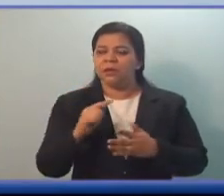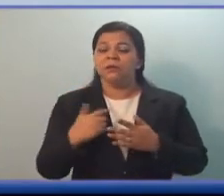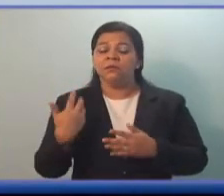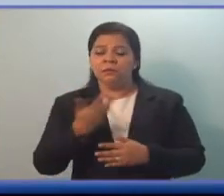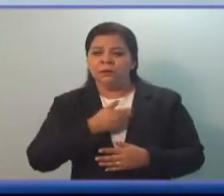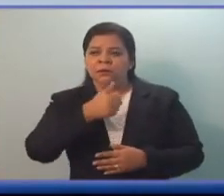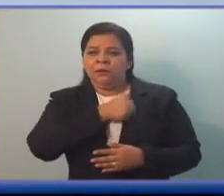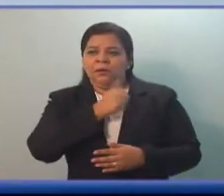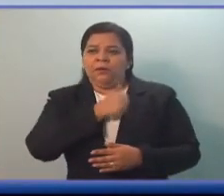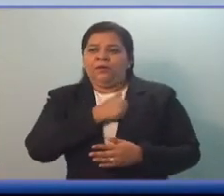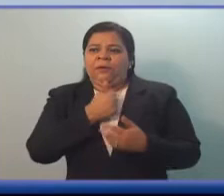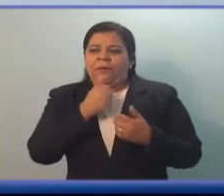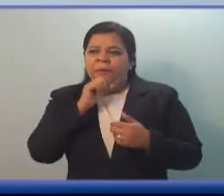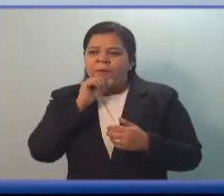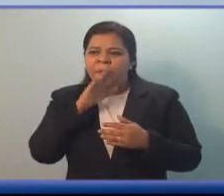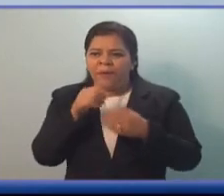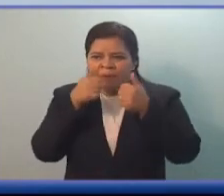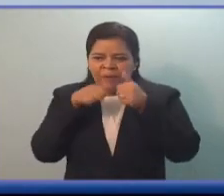era señalar